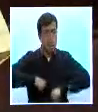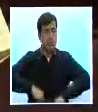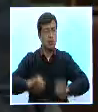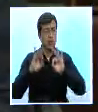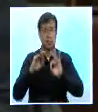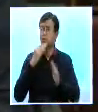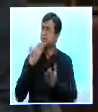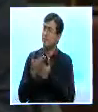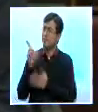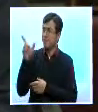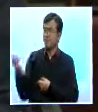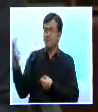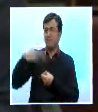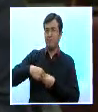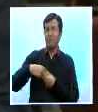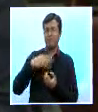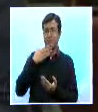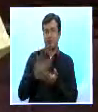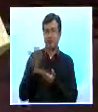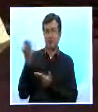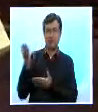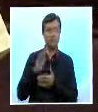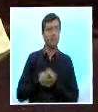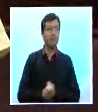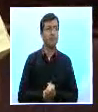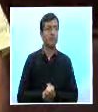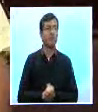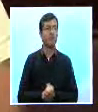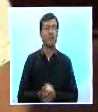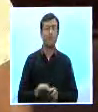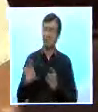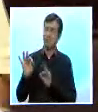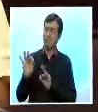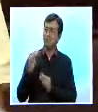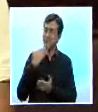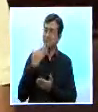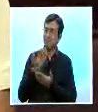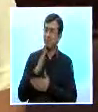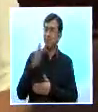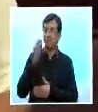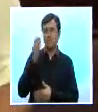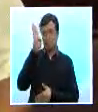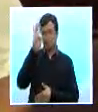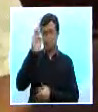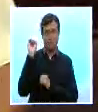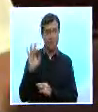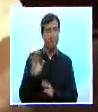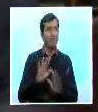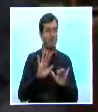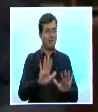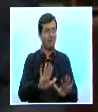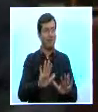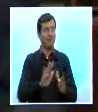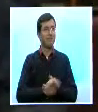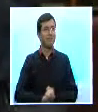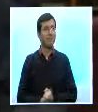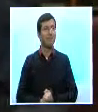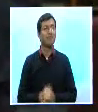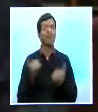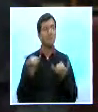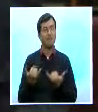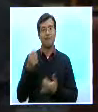gracias por su presencia si él es muy amable gracias y pasen bien no se levanten todavía muchas gracias vamos a